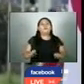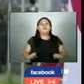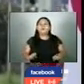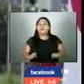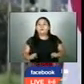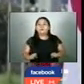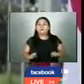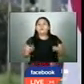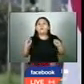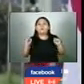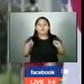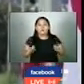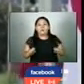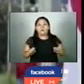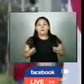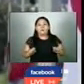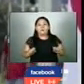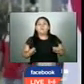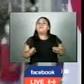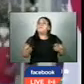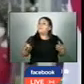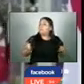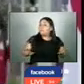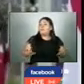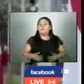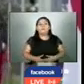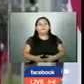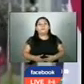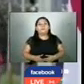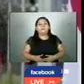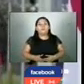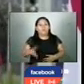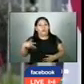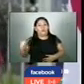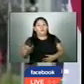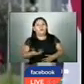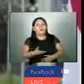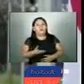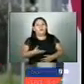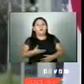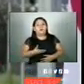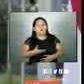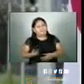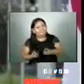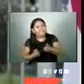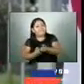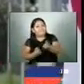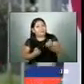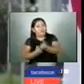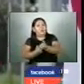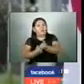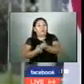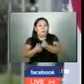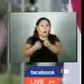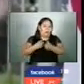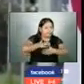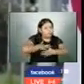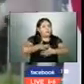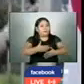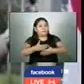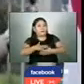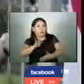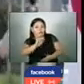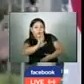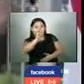seguimos poniendo nuestra asistencia o colaboración